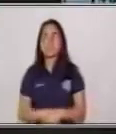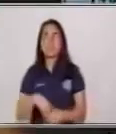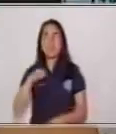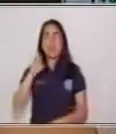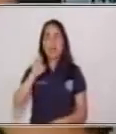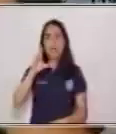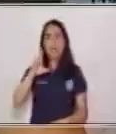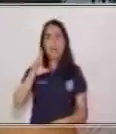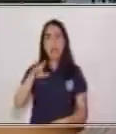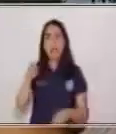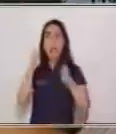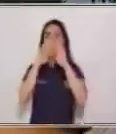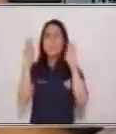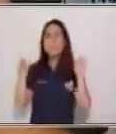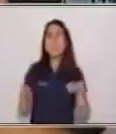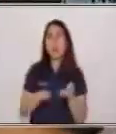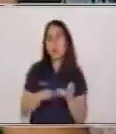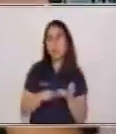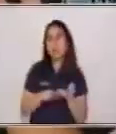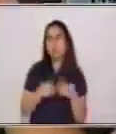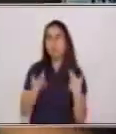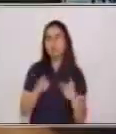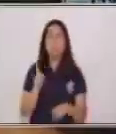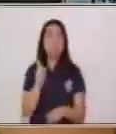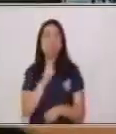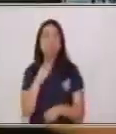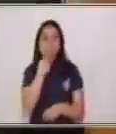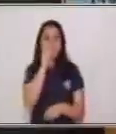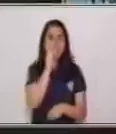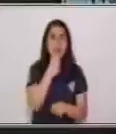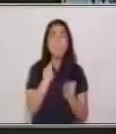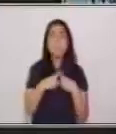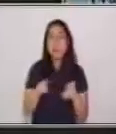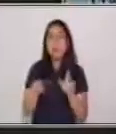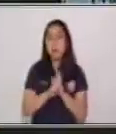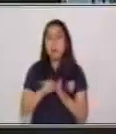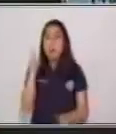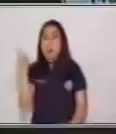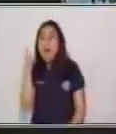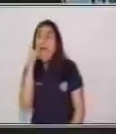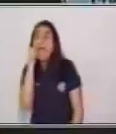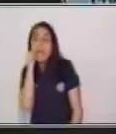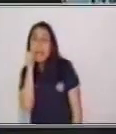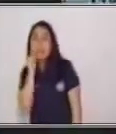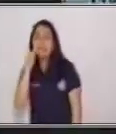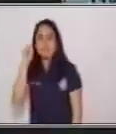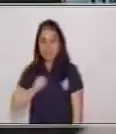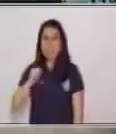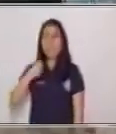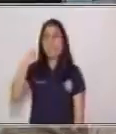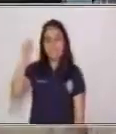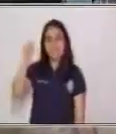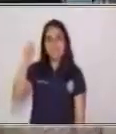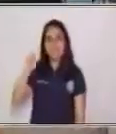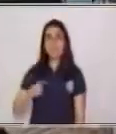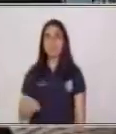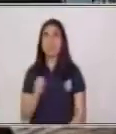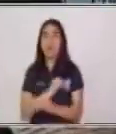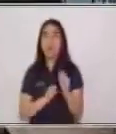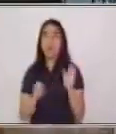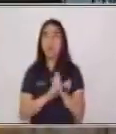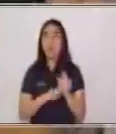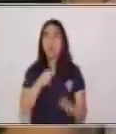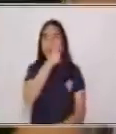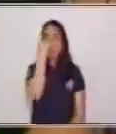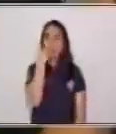que lo haga. Y pronombre, cuando es, o también puede ser una afirmación, se tilda así. Él me dijo que sí. Te, cuando es